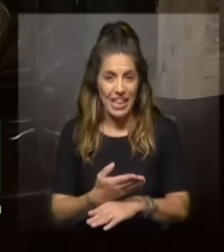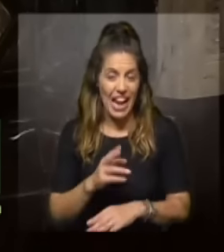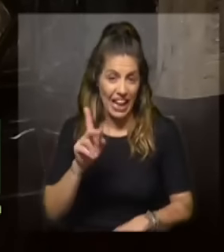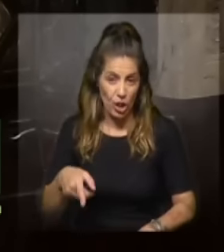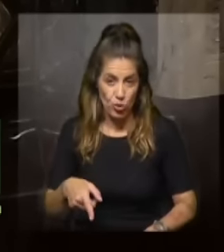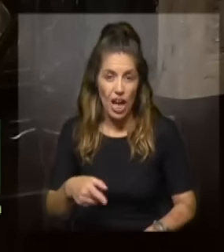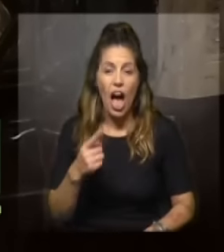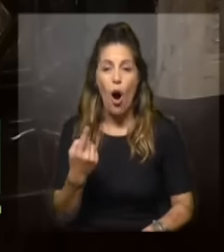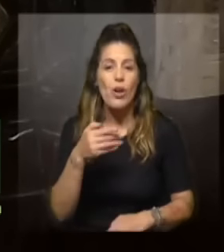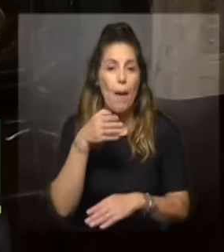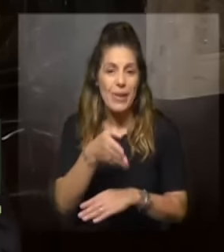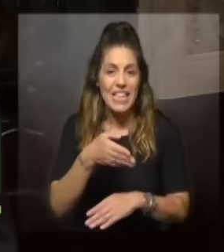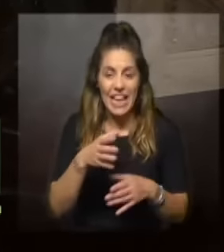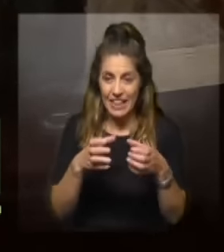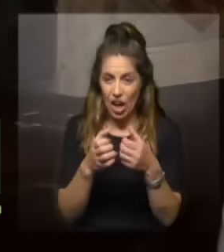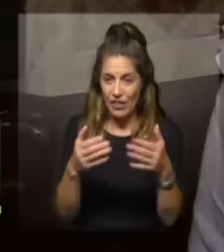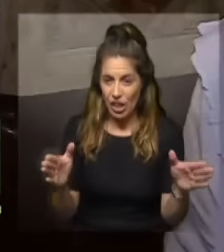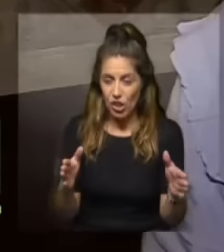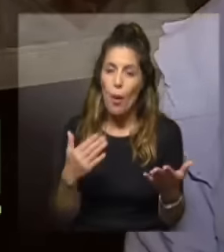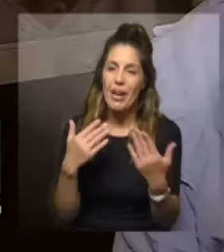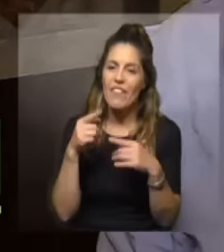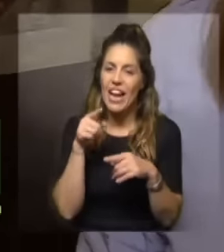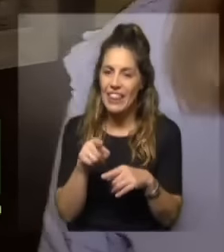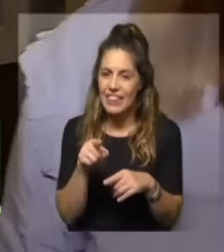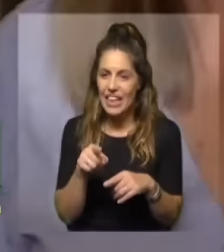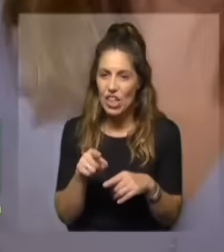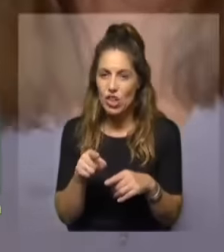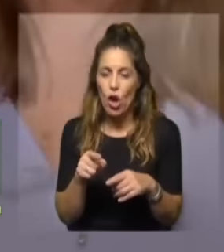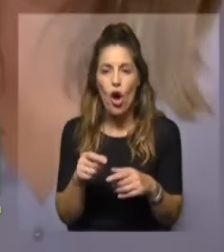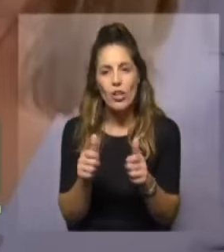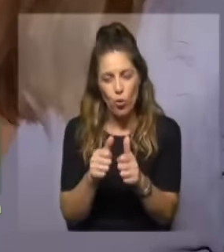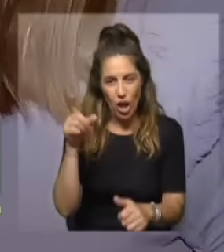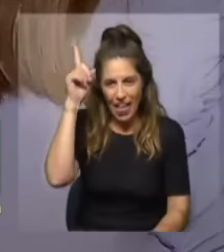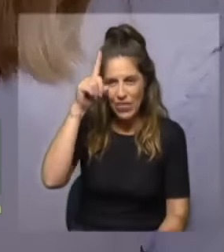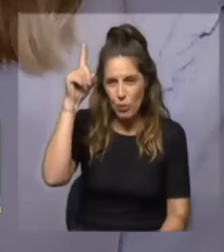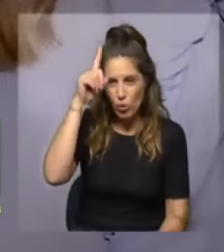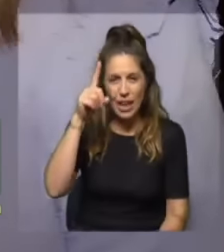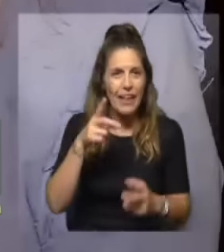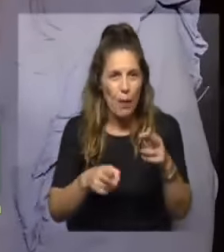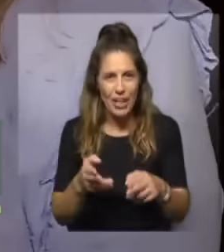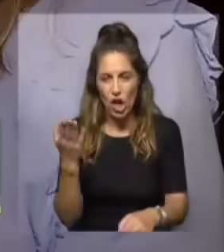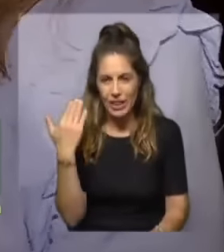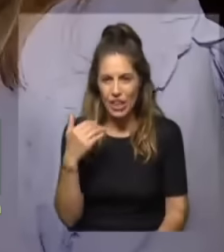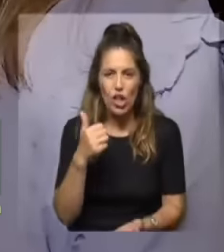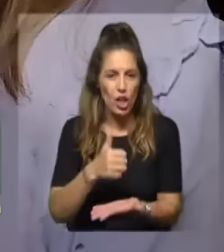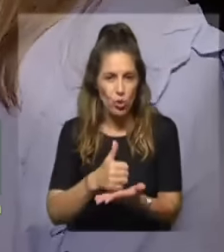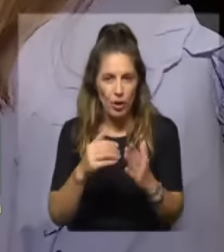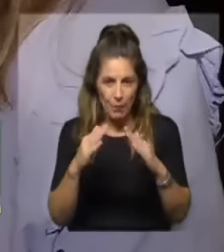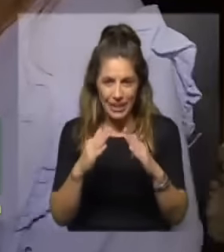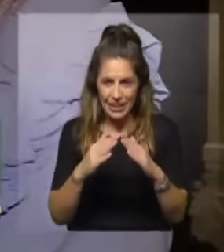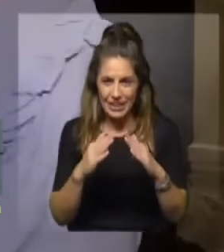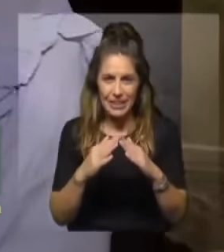de Cabildo abierto para hablar de esto estamos con Cecilia Cairo diputada que además en el periodo anterior estuvo en el Ministerio de de